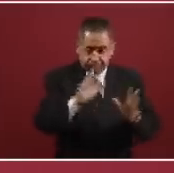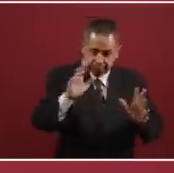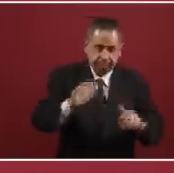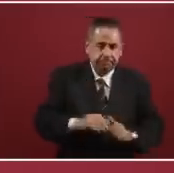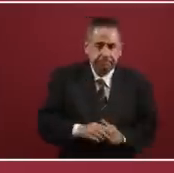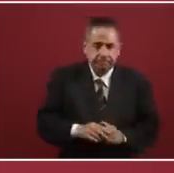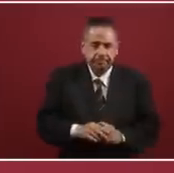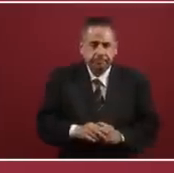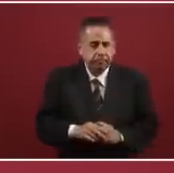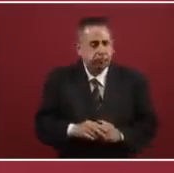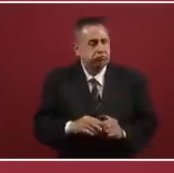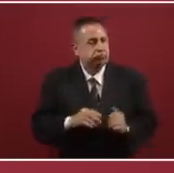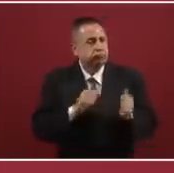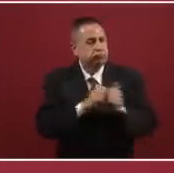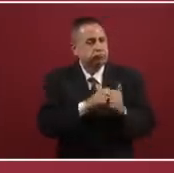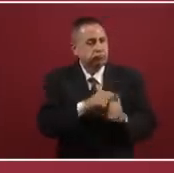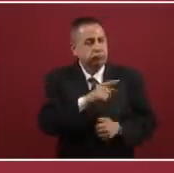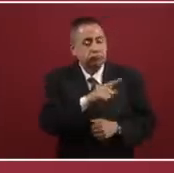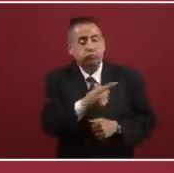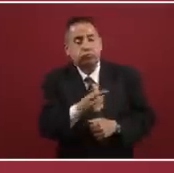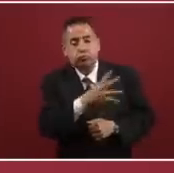Y lo fui a ver con el hijo.